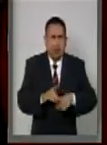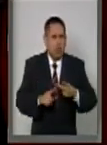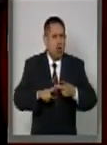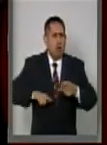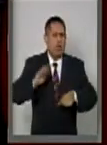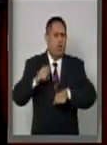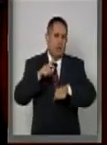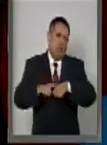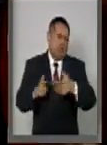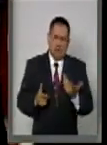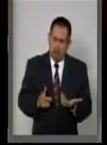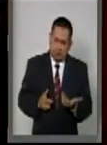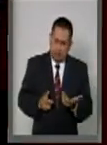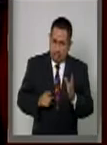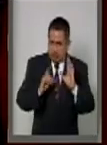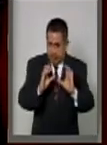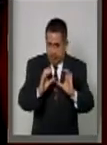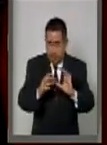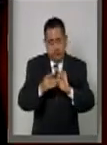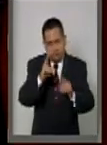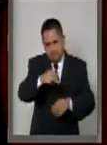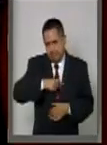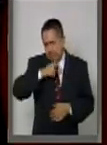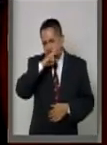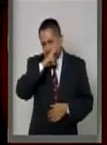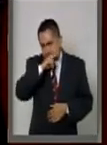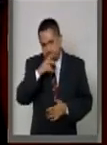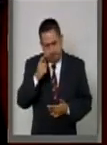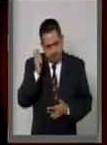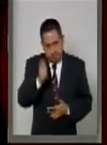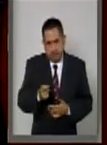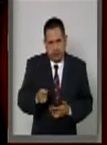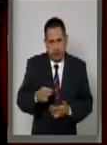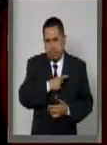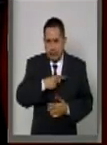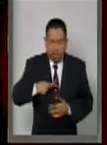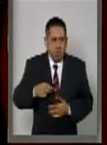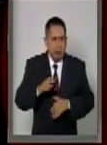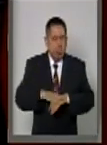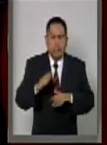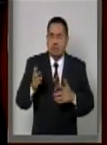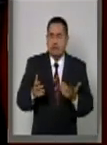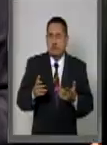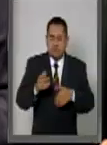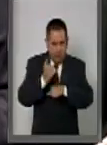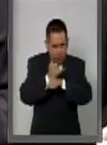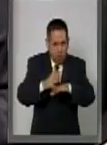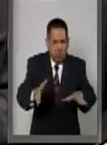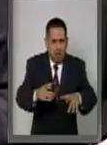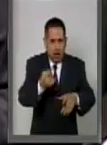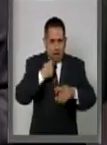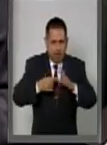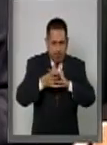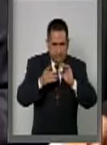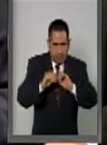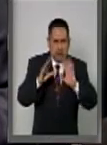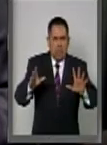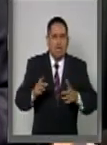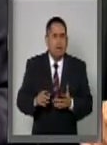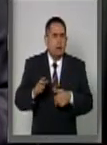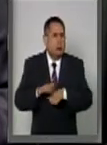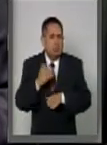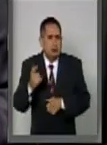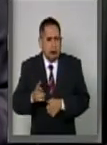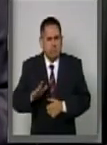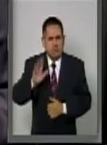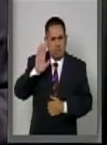gobierno federal. Entonces, esa es una preocupación que sí creo que se requiere informar o aclarar con precisión, porque